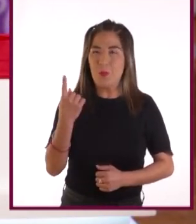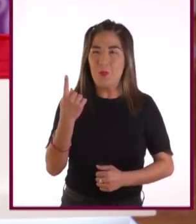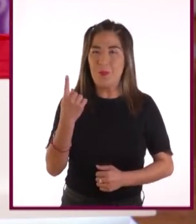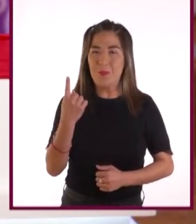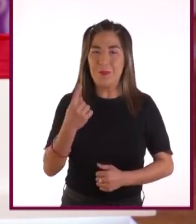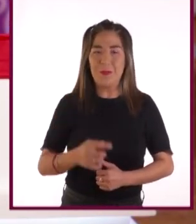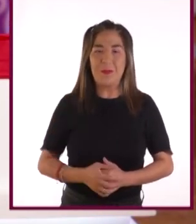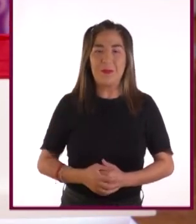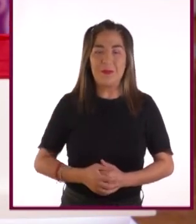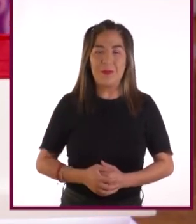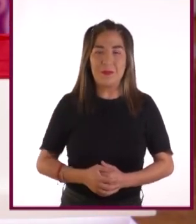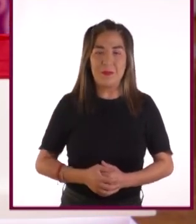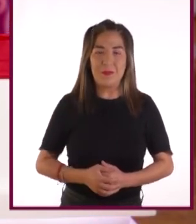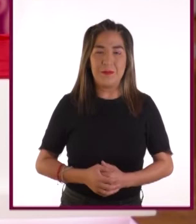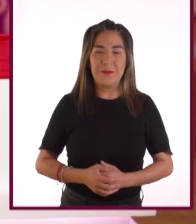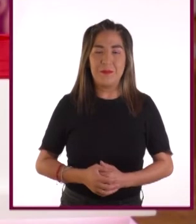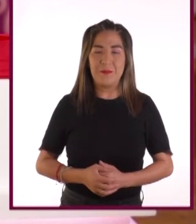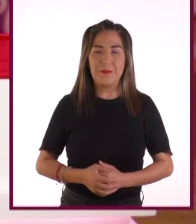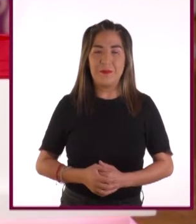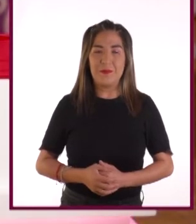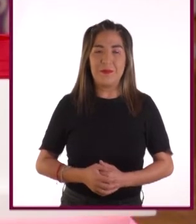un